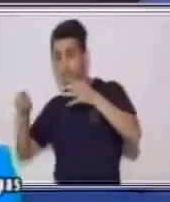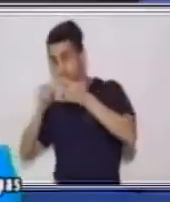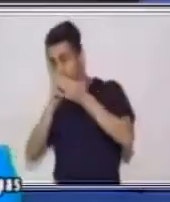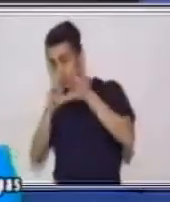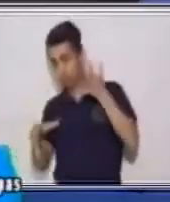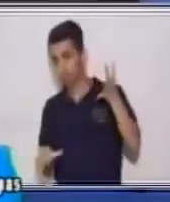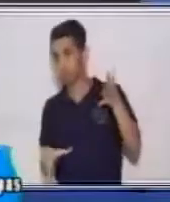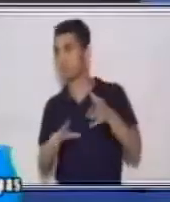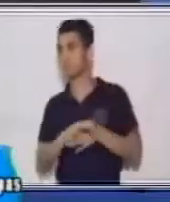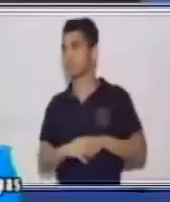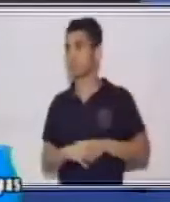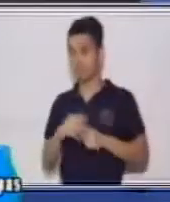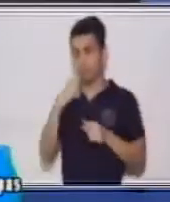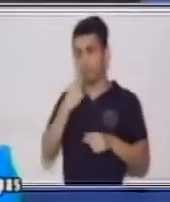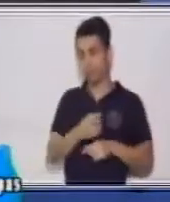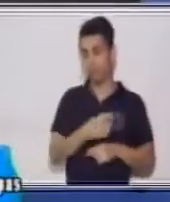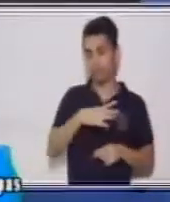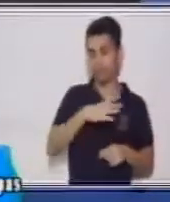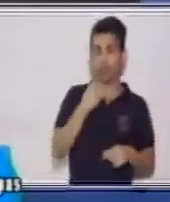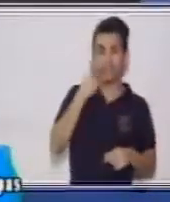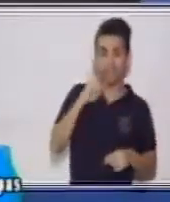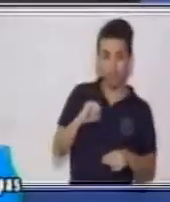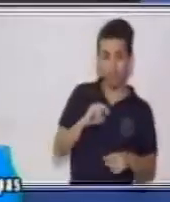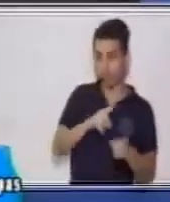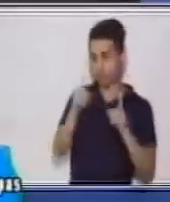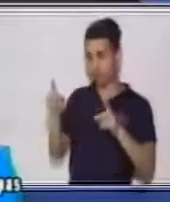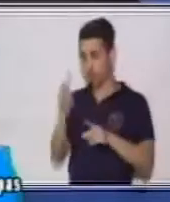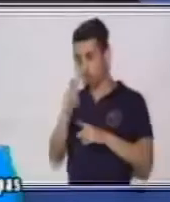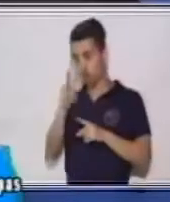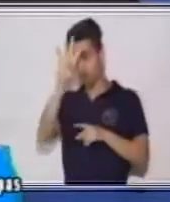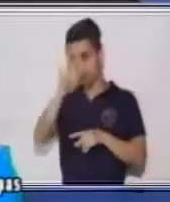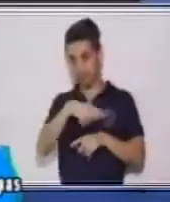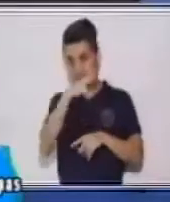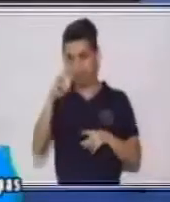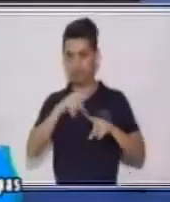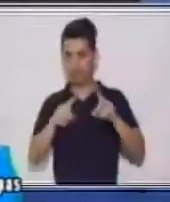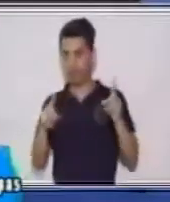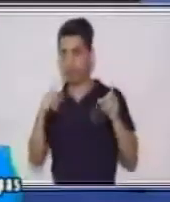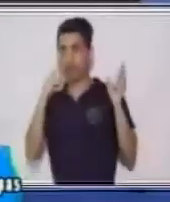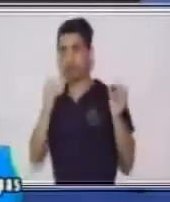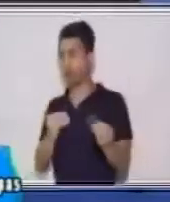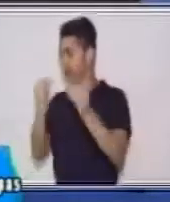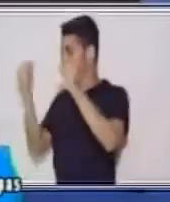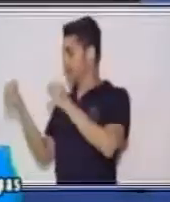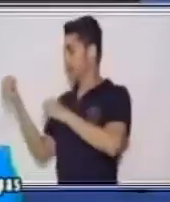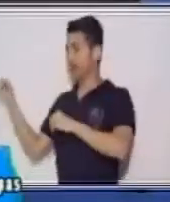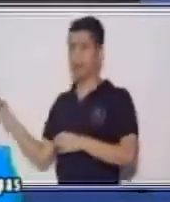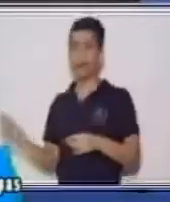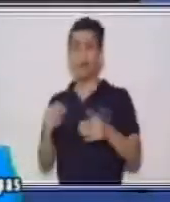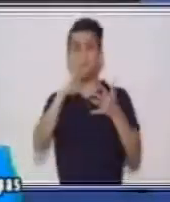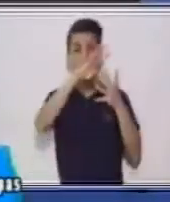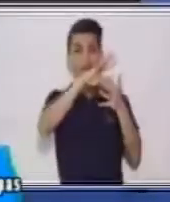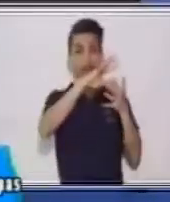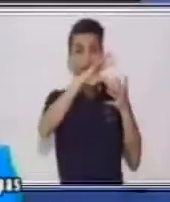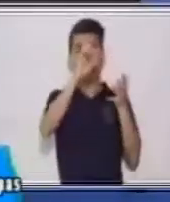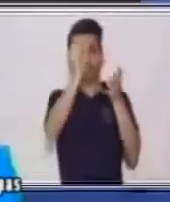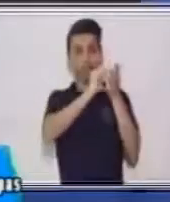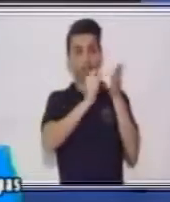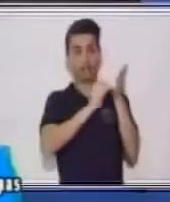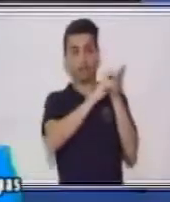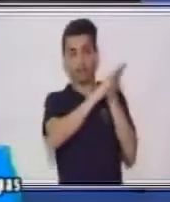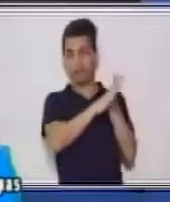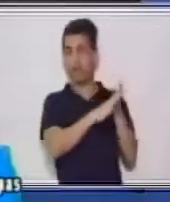Tengo aquí los idiomas, dos tablas diferentes, y aquí tengo la primera gráfica. Dice aquí